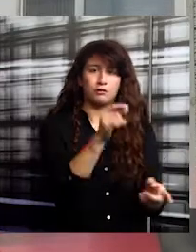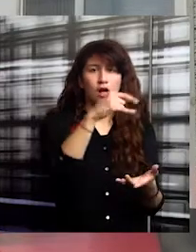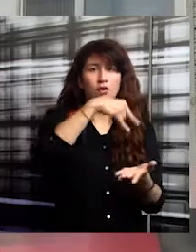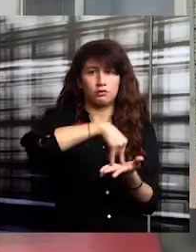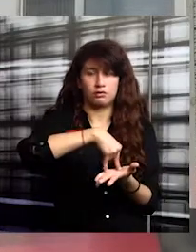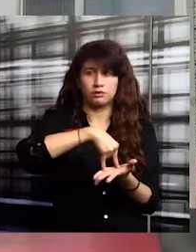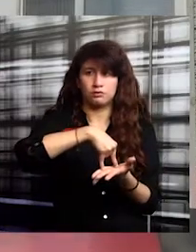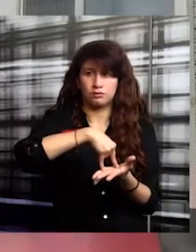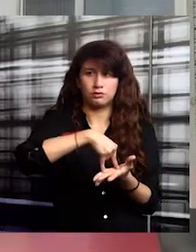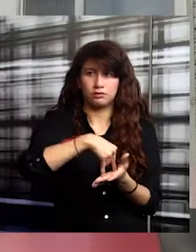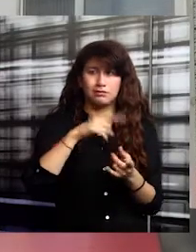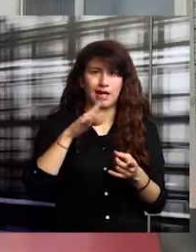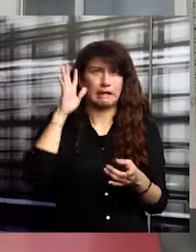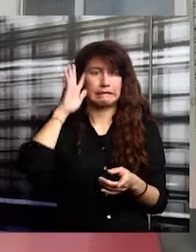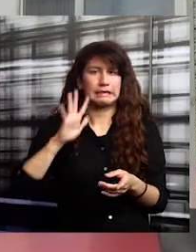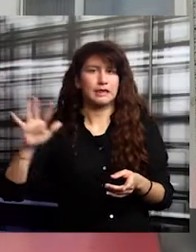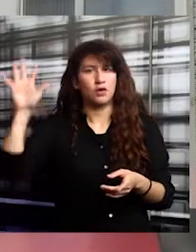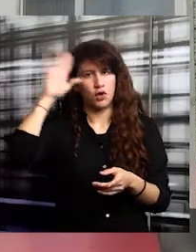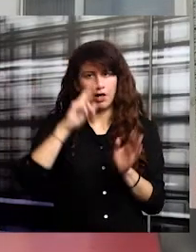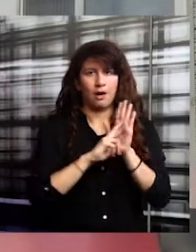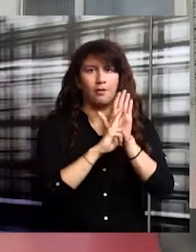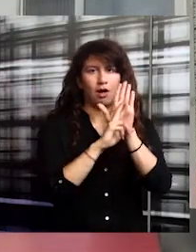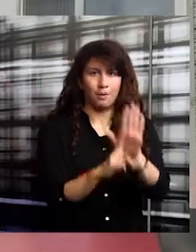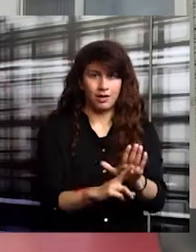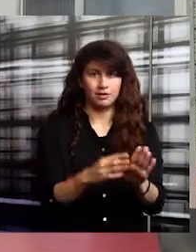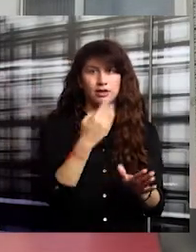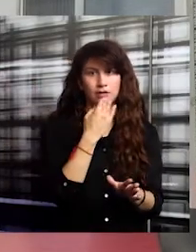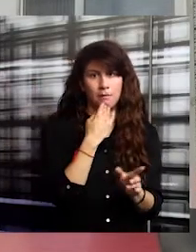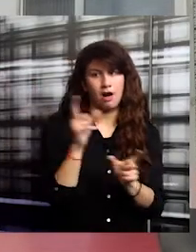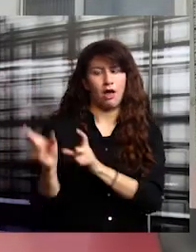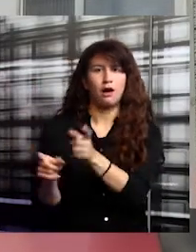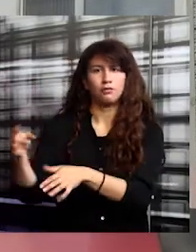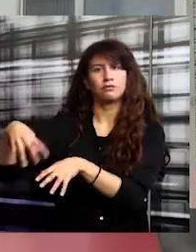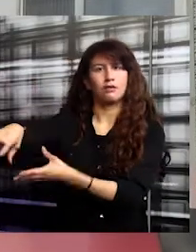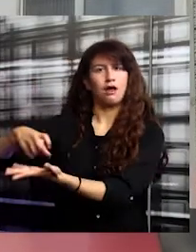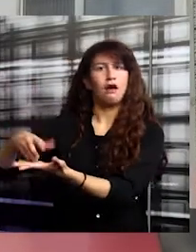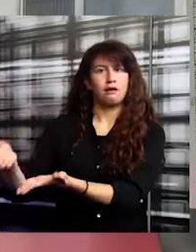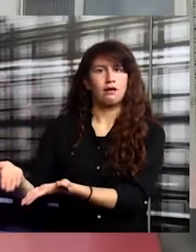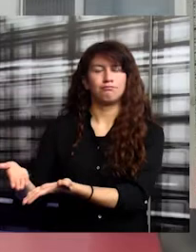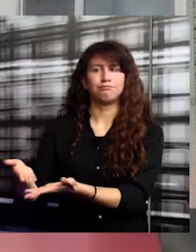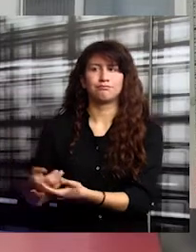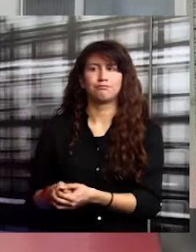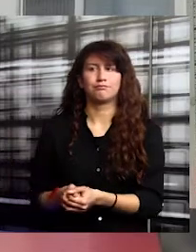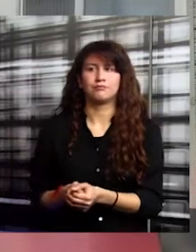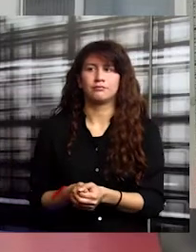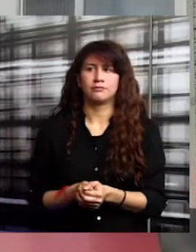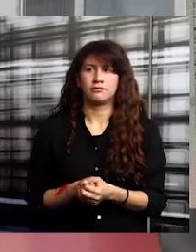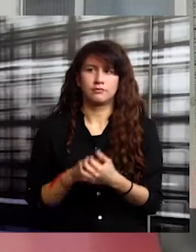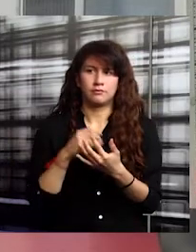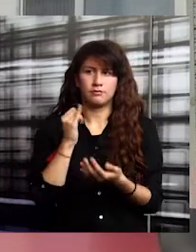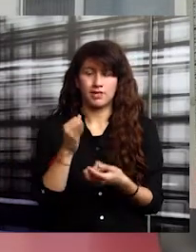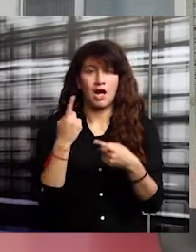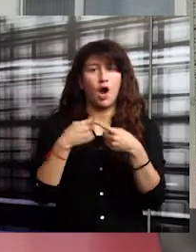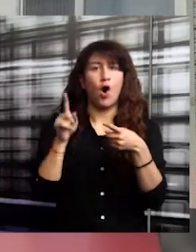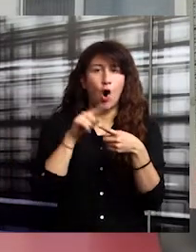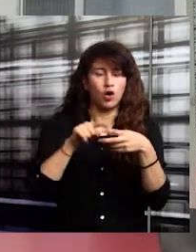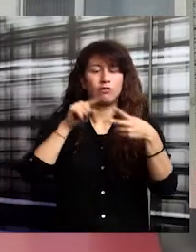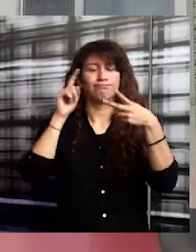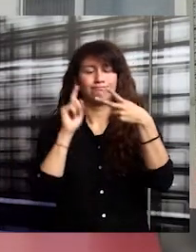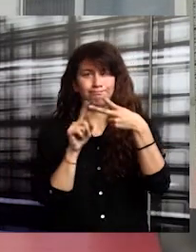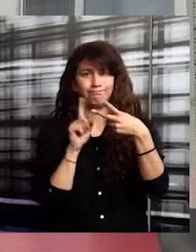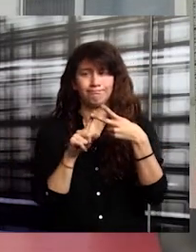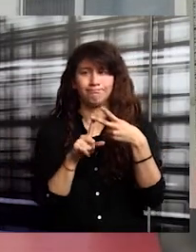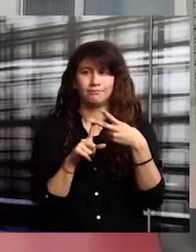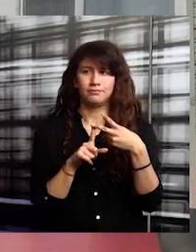elegidos. Y la otra opción es la que completamente el 100% de estos